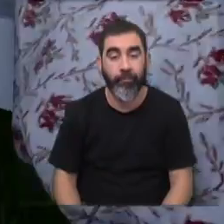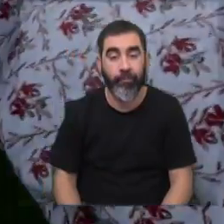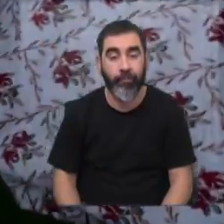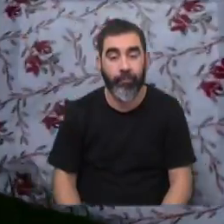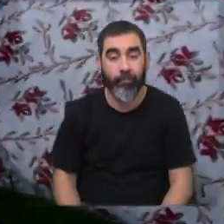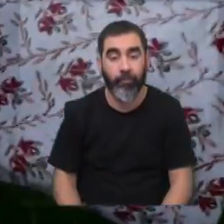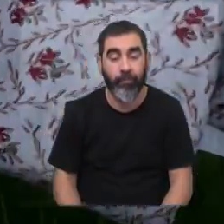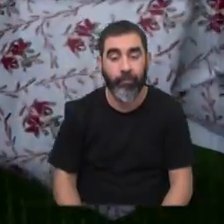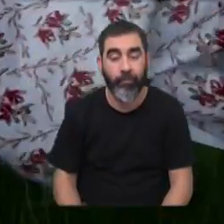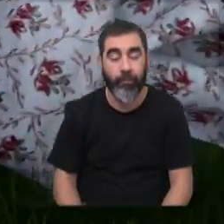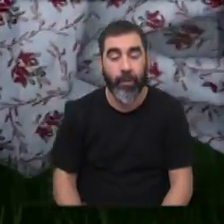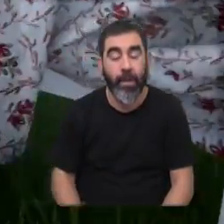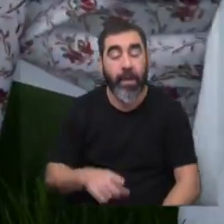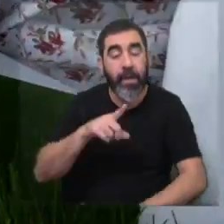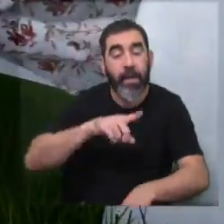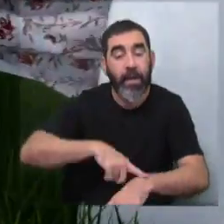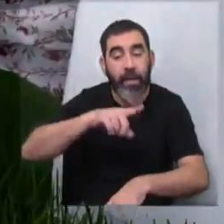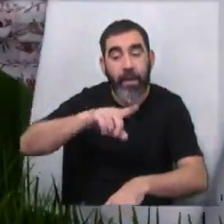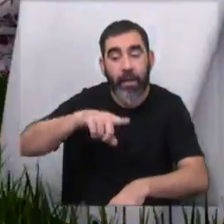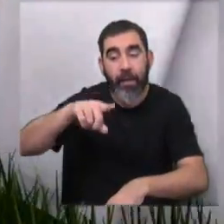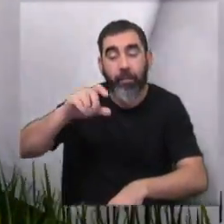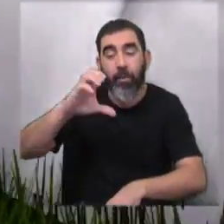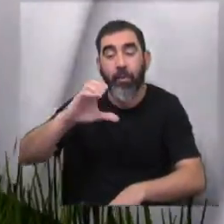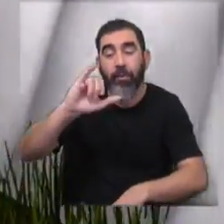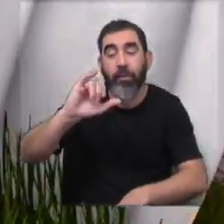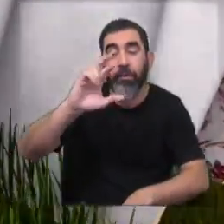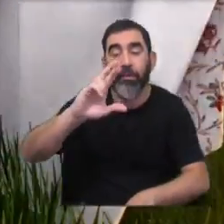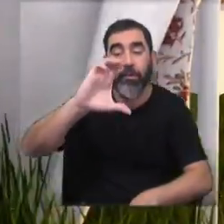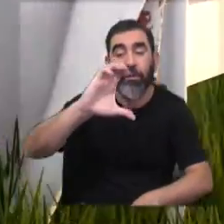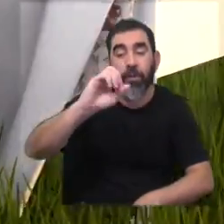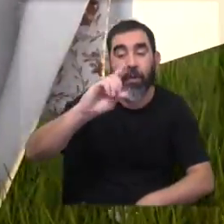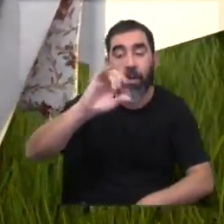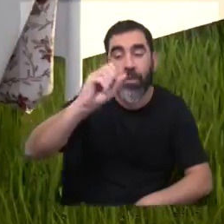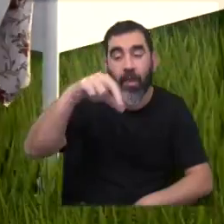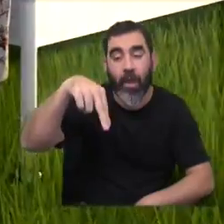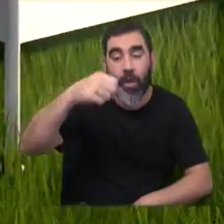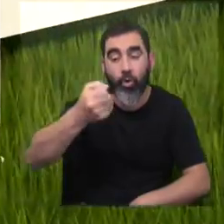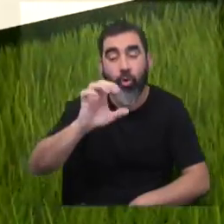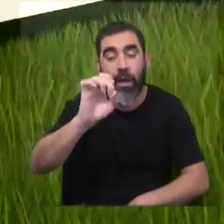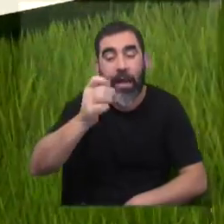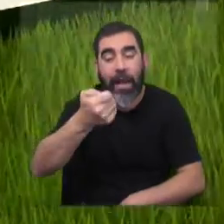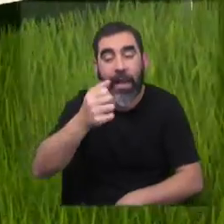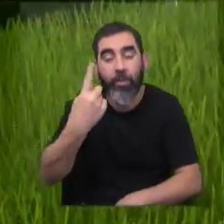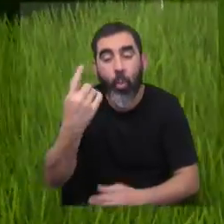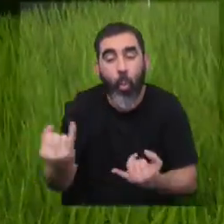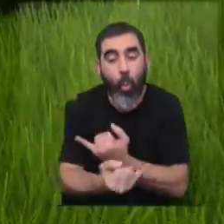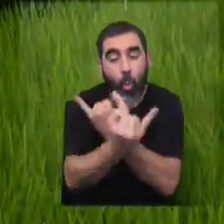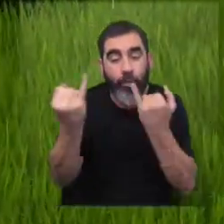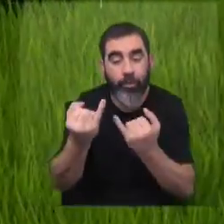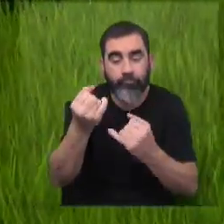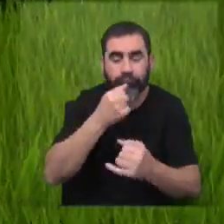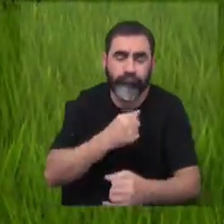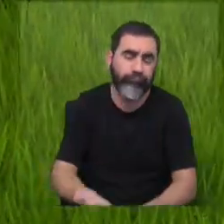Los ritmos circadianos son ritmos de casi 24 horas, es casi un día, y son ritmos que ancestralmente se